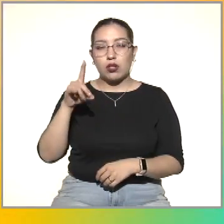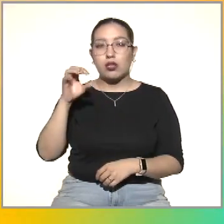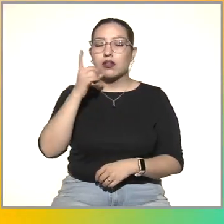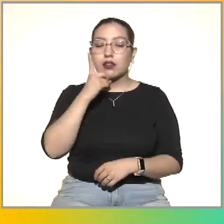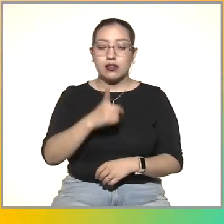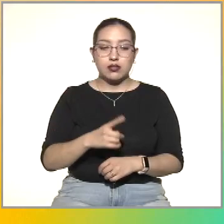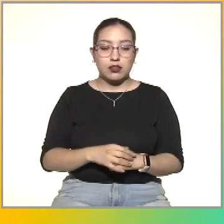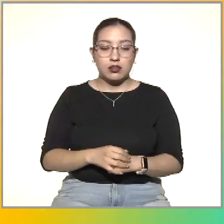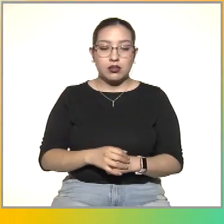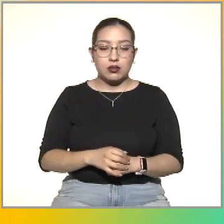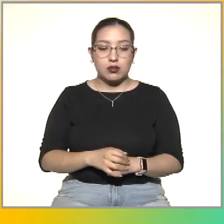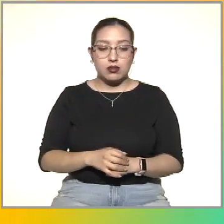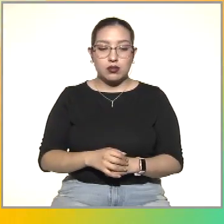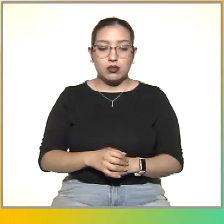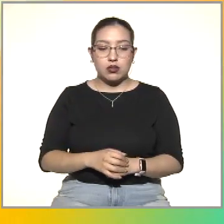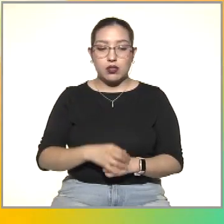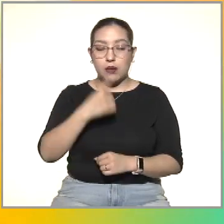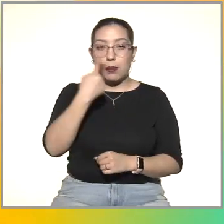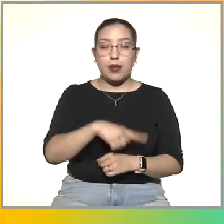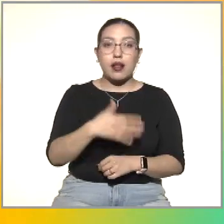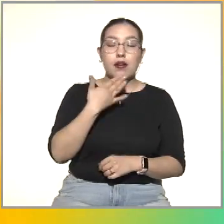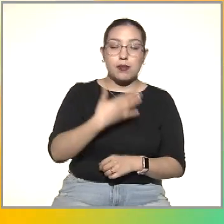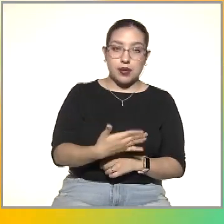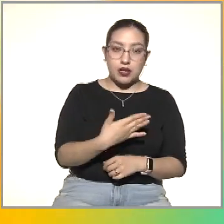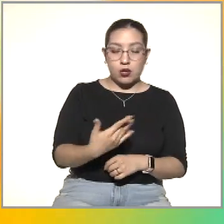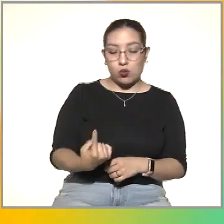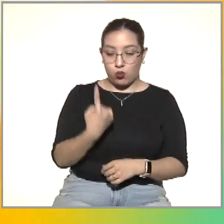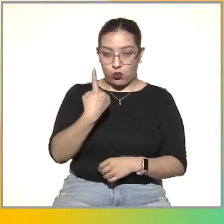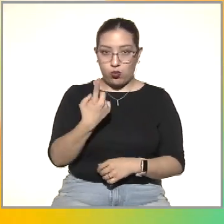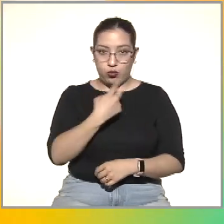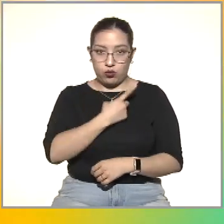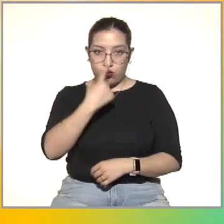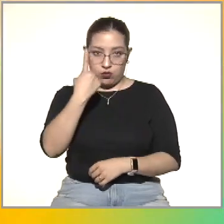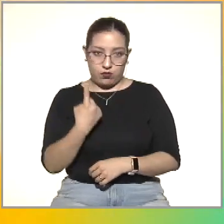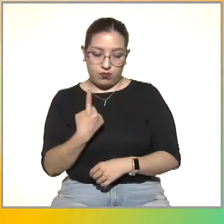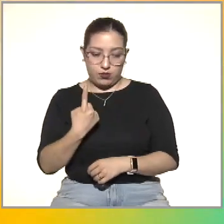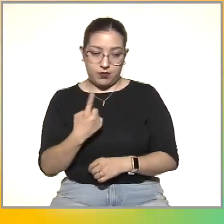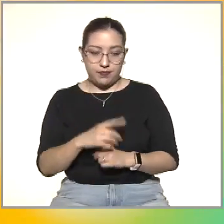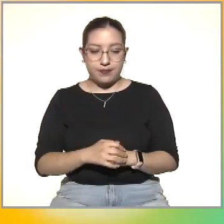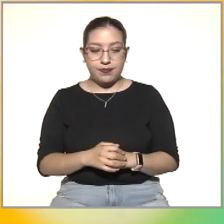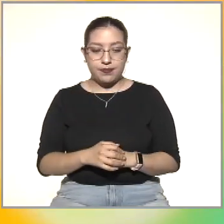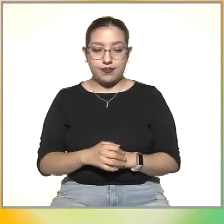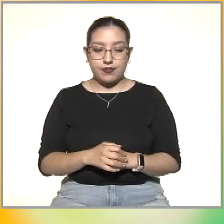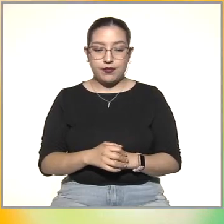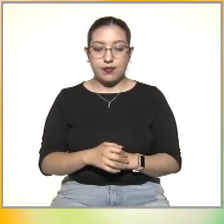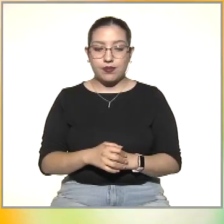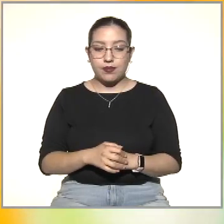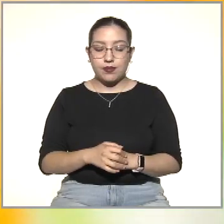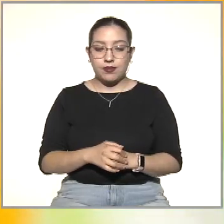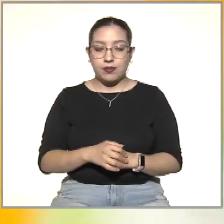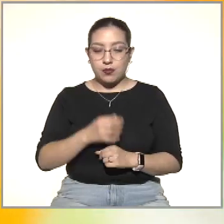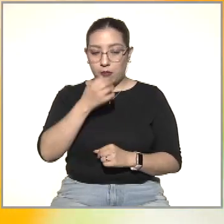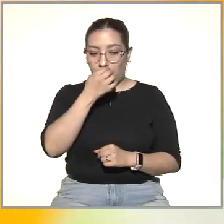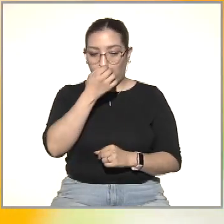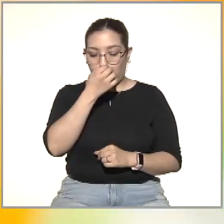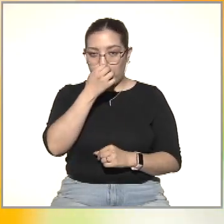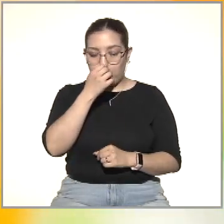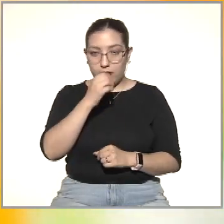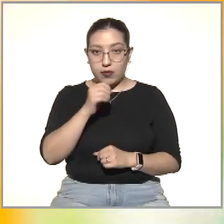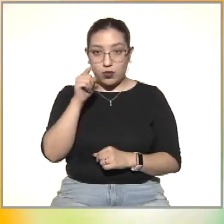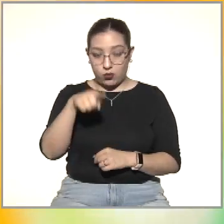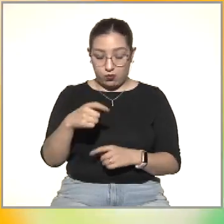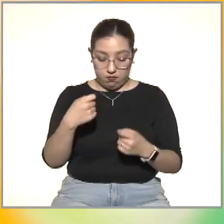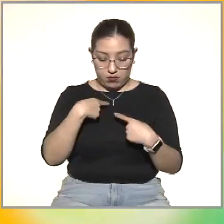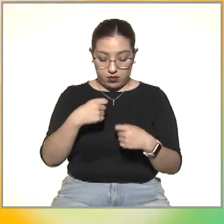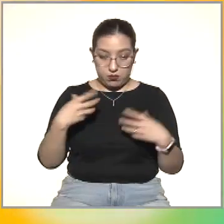de uno. Nada es para siempre. Lo que no hagas por ti, no lo hará